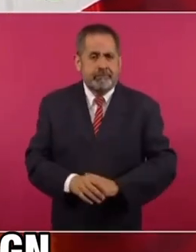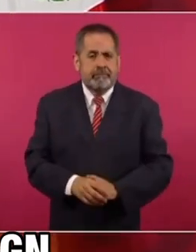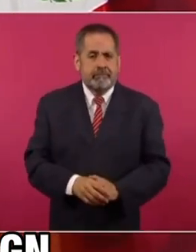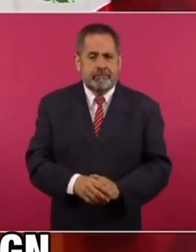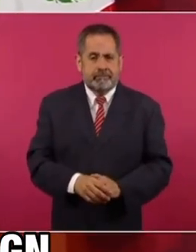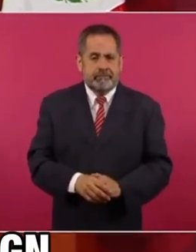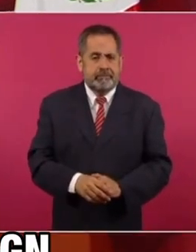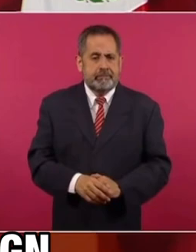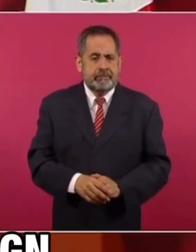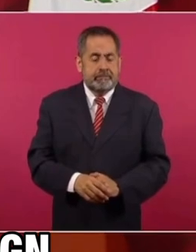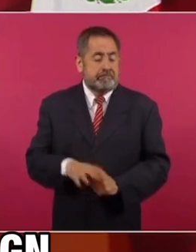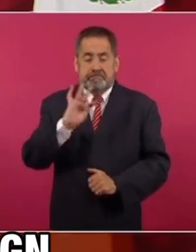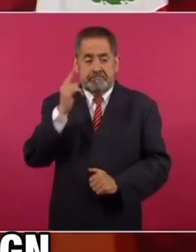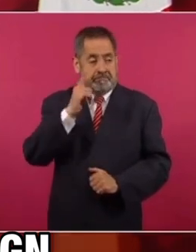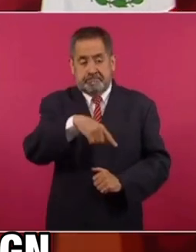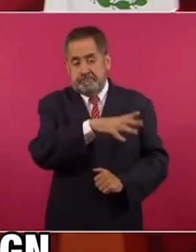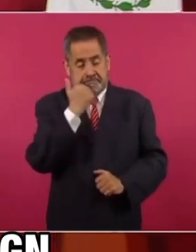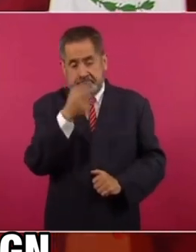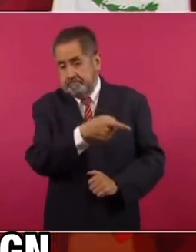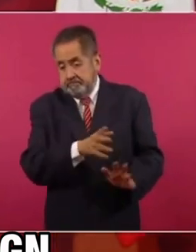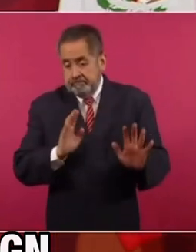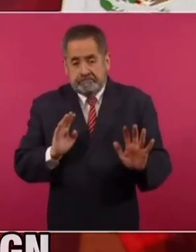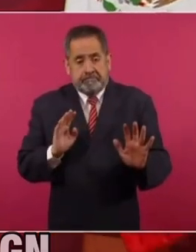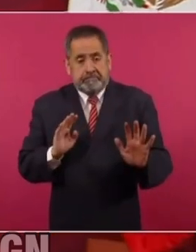Guardia. Si ellos plantean